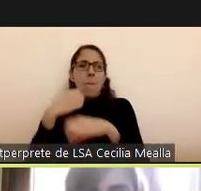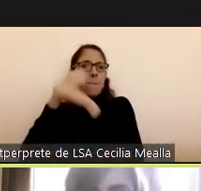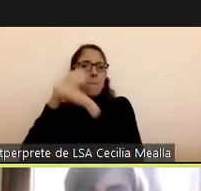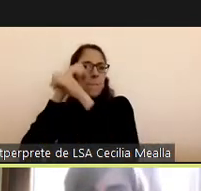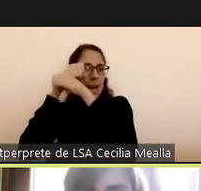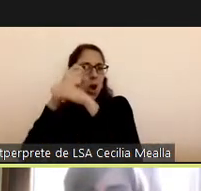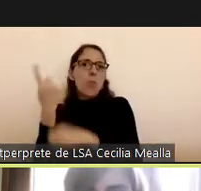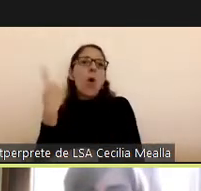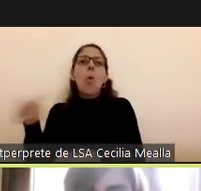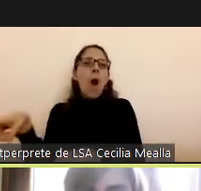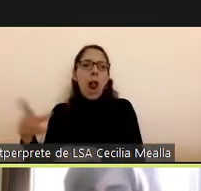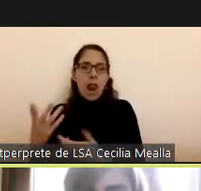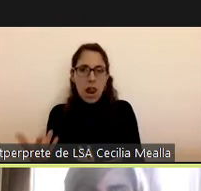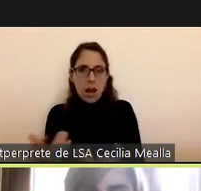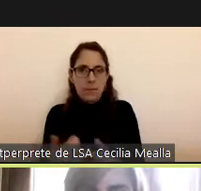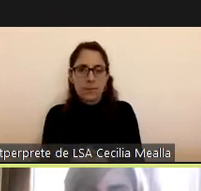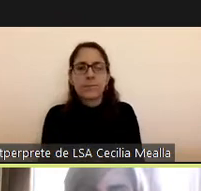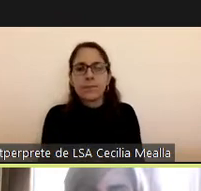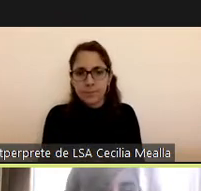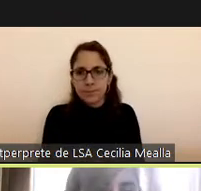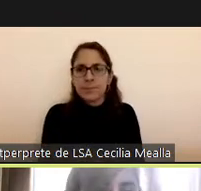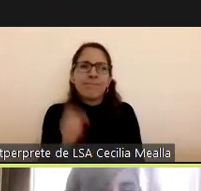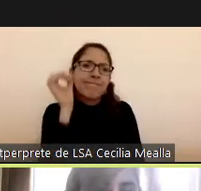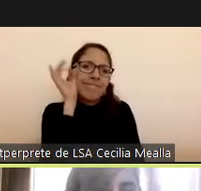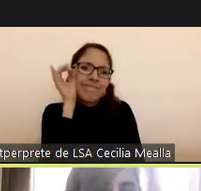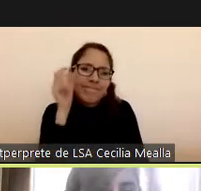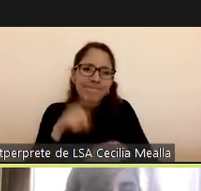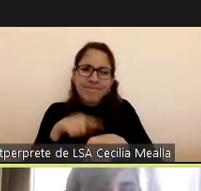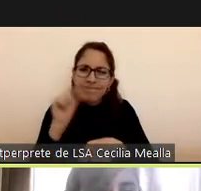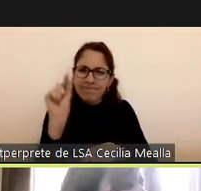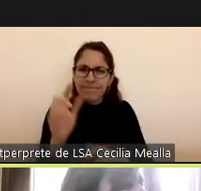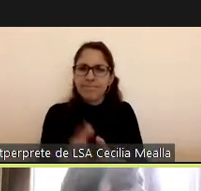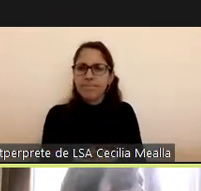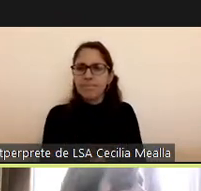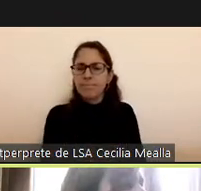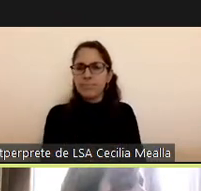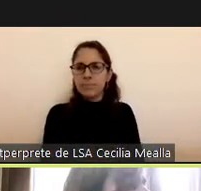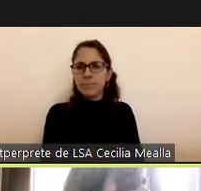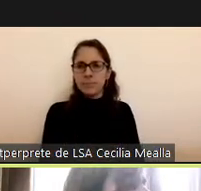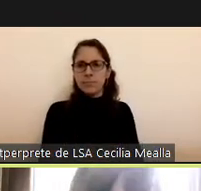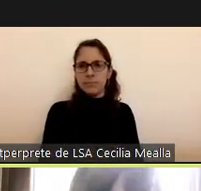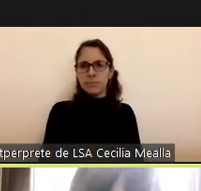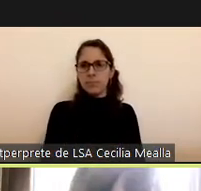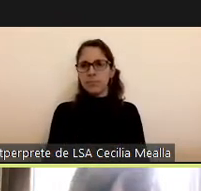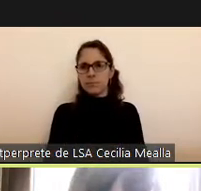de... un segundito. Ana.